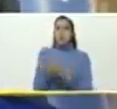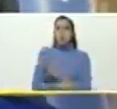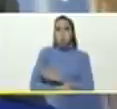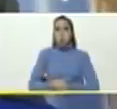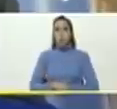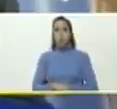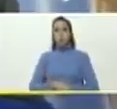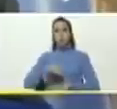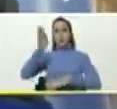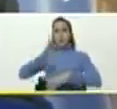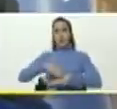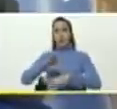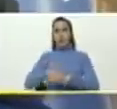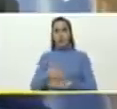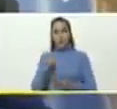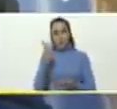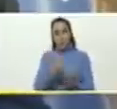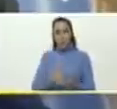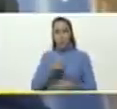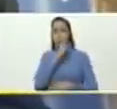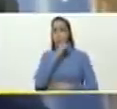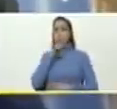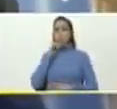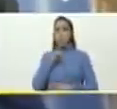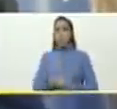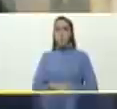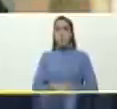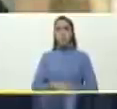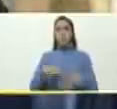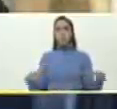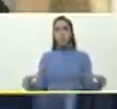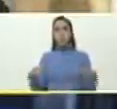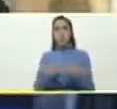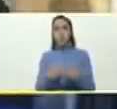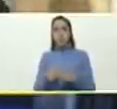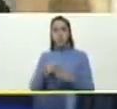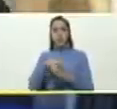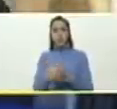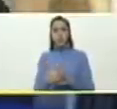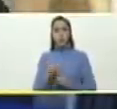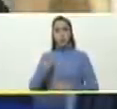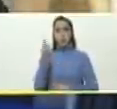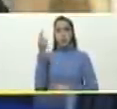el llamado examen preliminar de la causa número 1 de Venezuela.